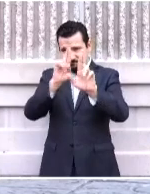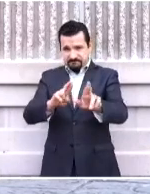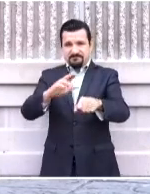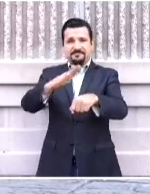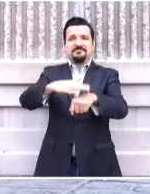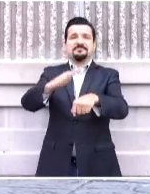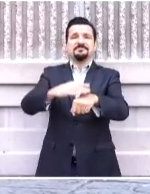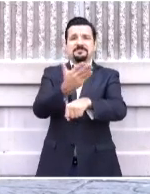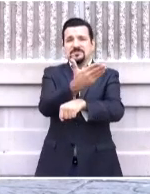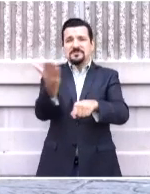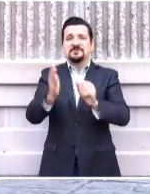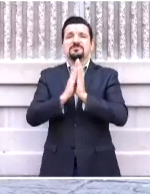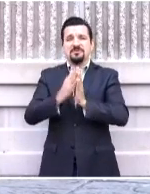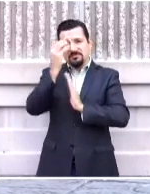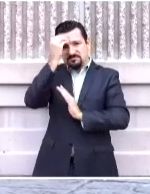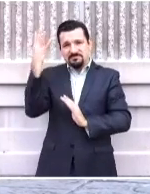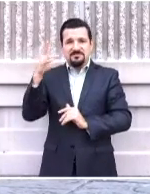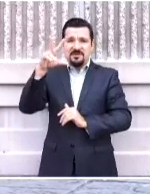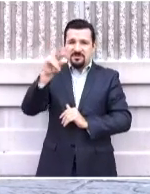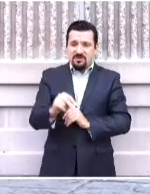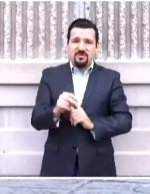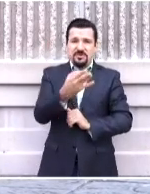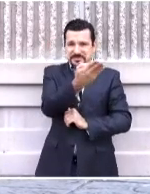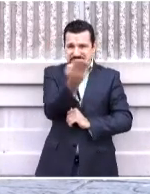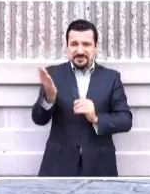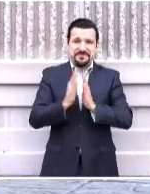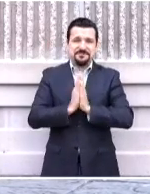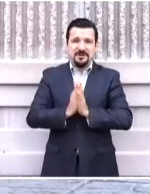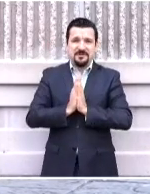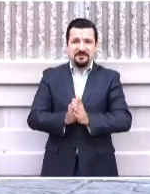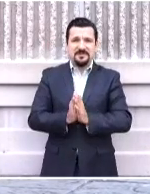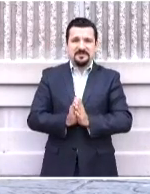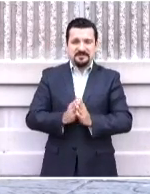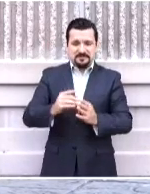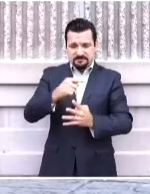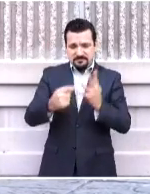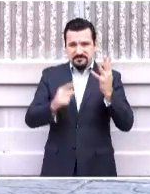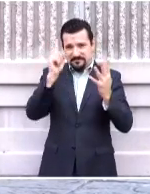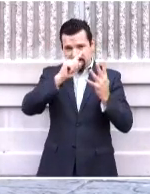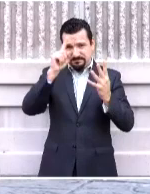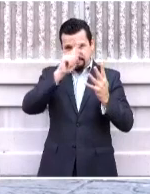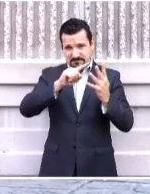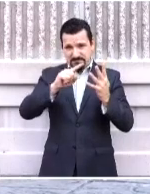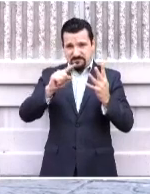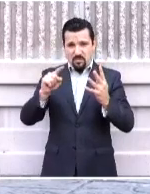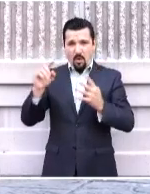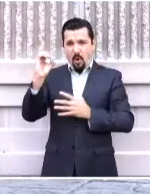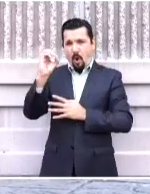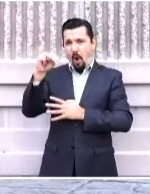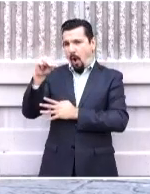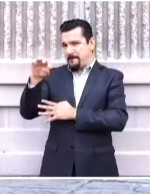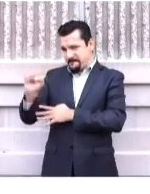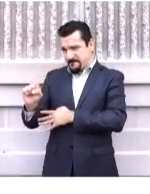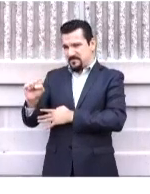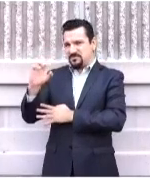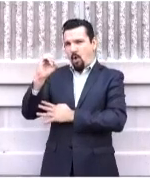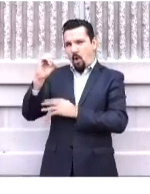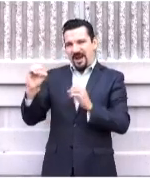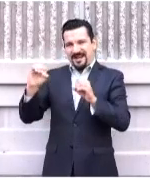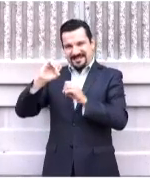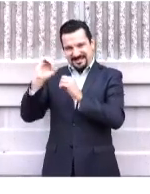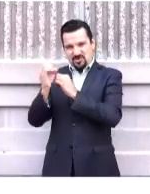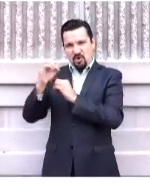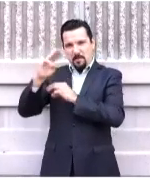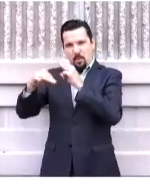recordatorio a nuestra comunidad acerca de las principales recomendaciones que establece la Organización Mundial de la Salud